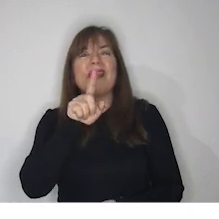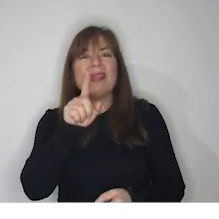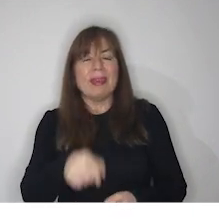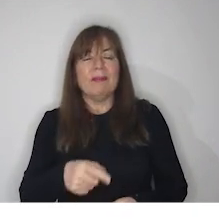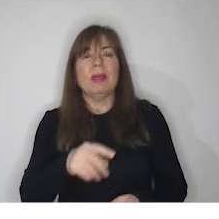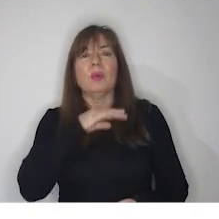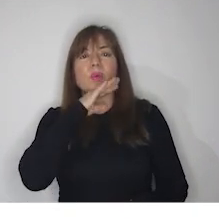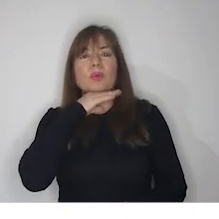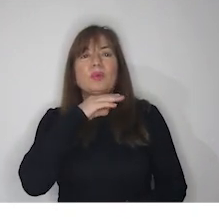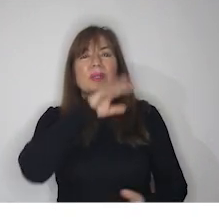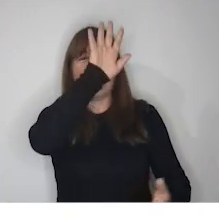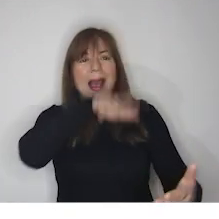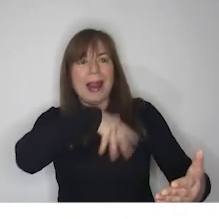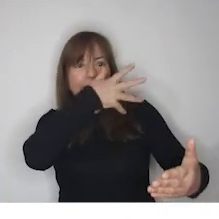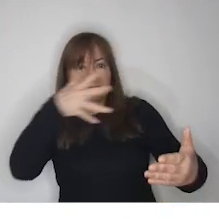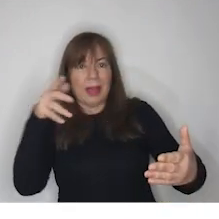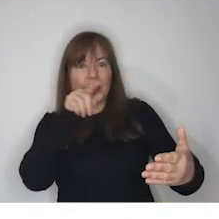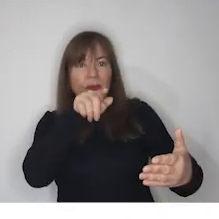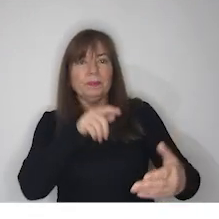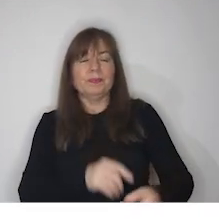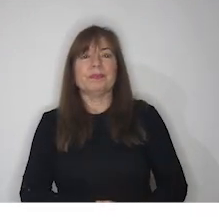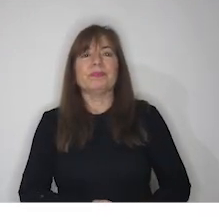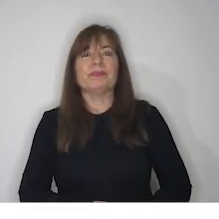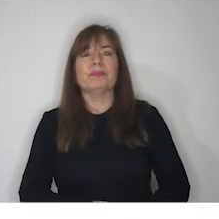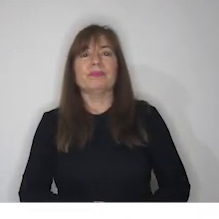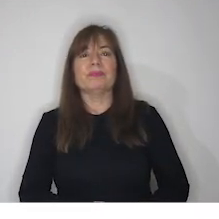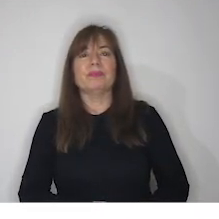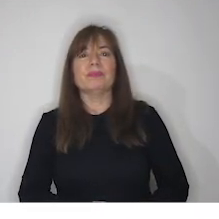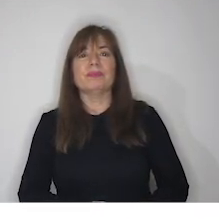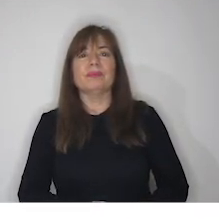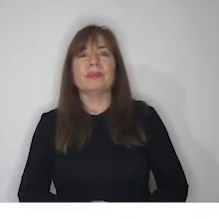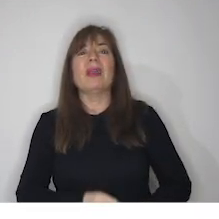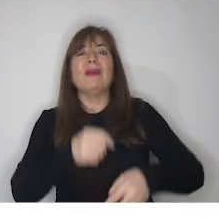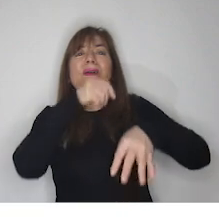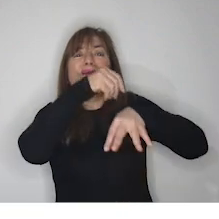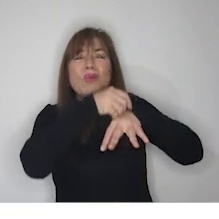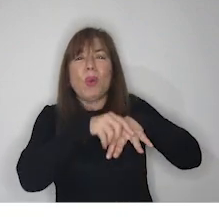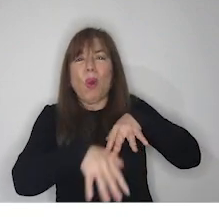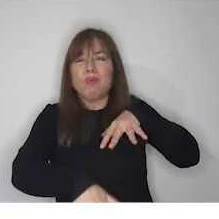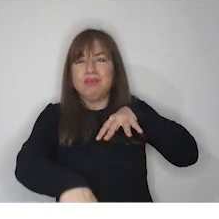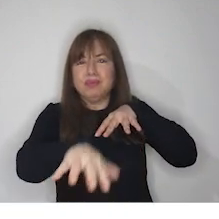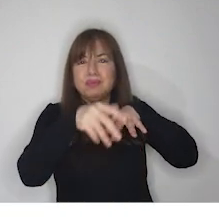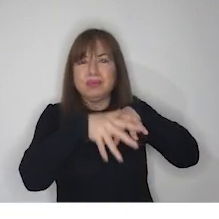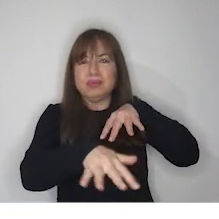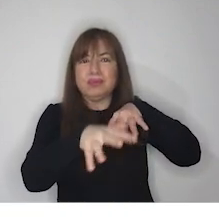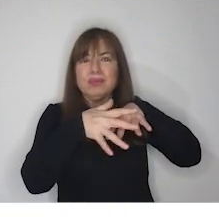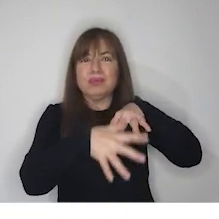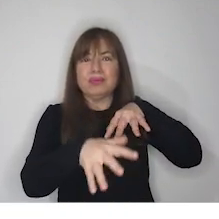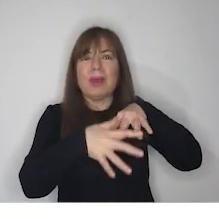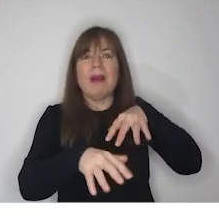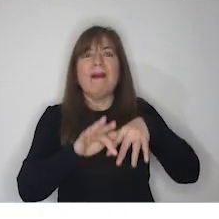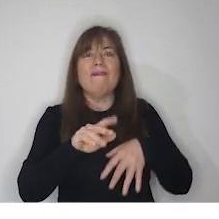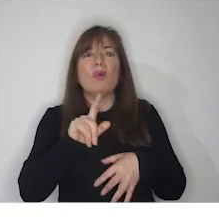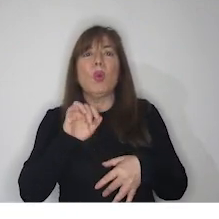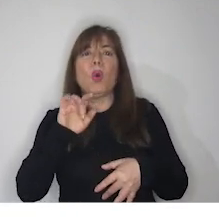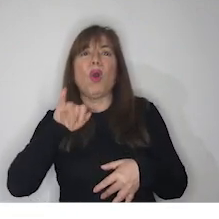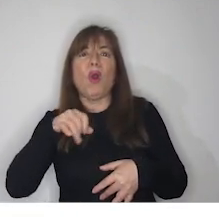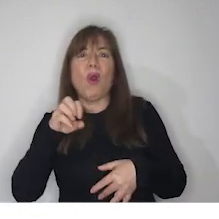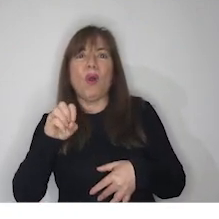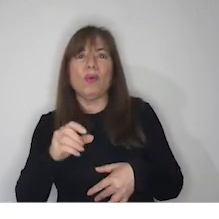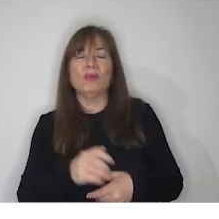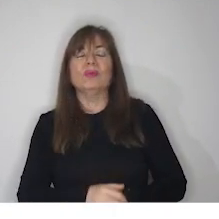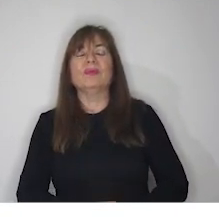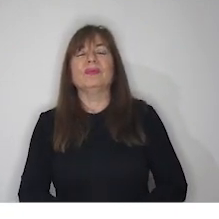flujo menstrual es la cantidad de sangre que sale desde el útero hacia la vagina. Hay tipos de flujo según su